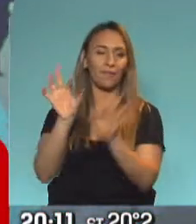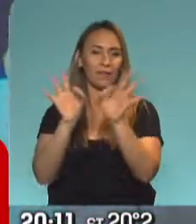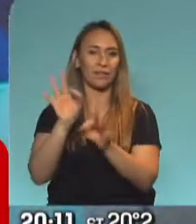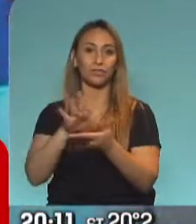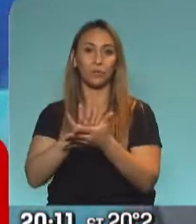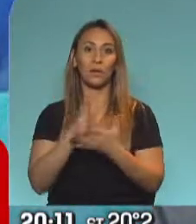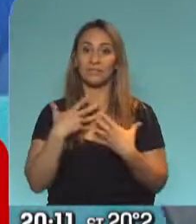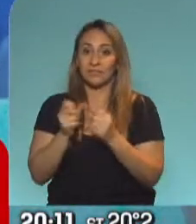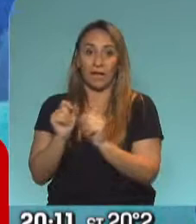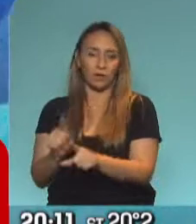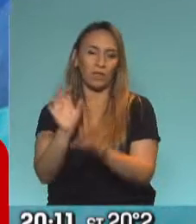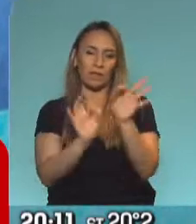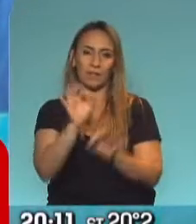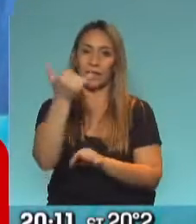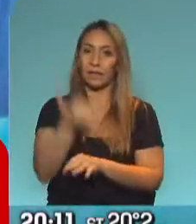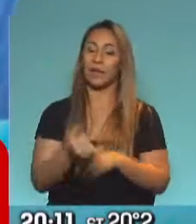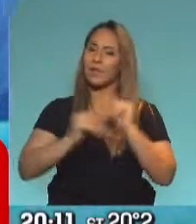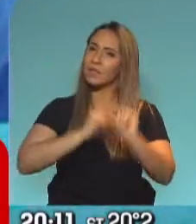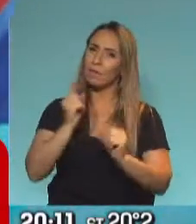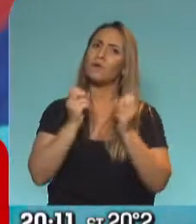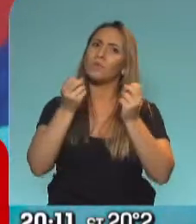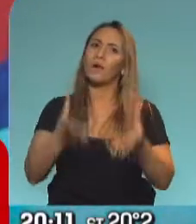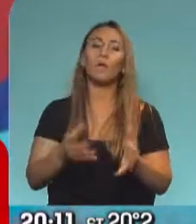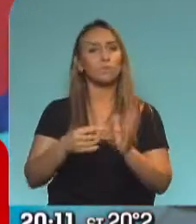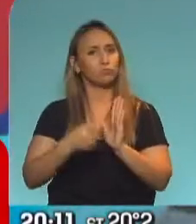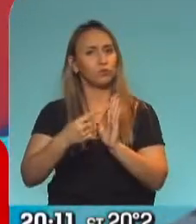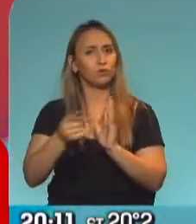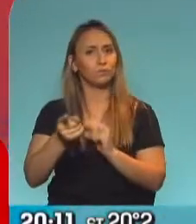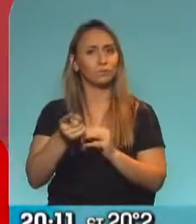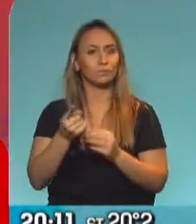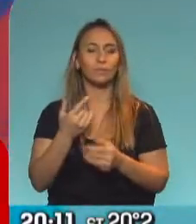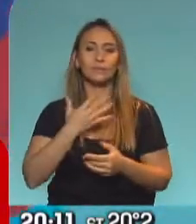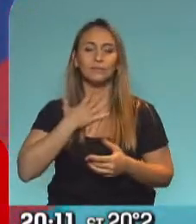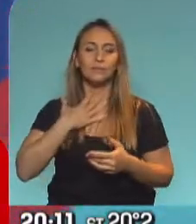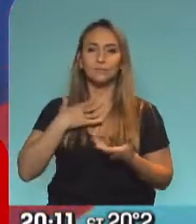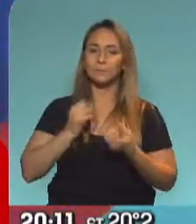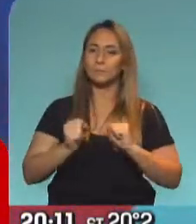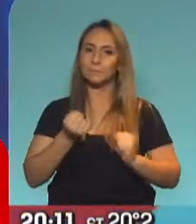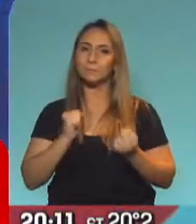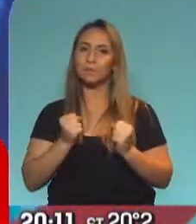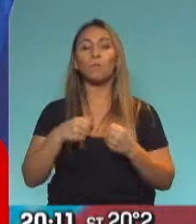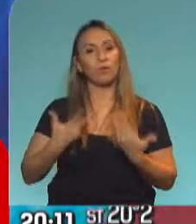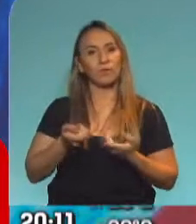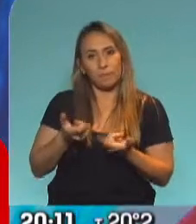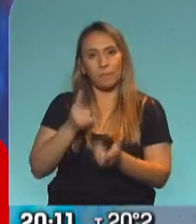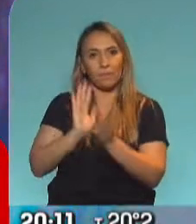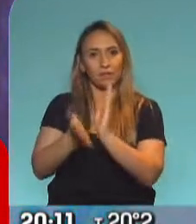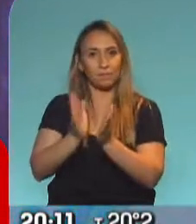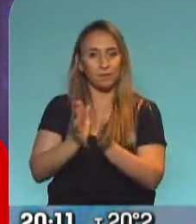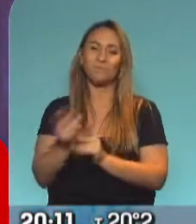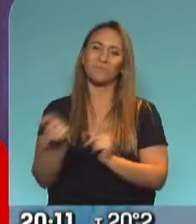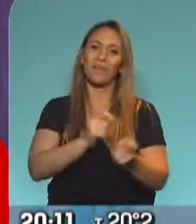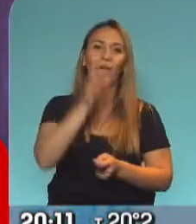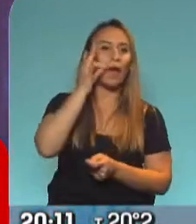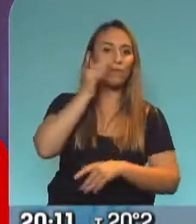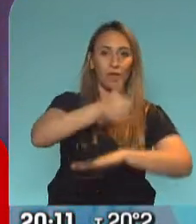que va mejorando día a día, pero está con un cuadro de abstinencia, por eso tiene un tratamiento. Los detalles en la voz de Alfredo Simón